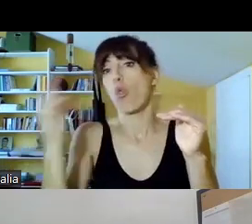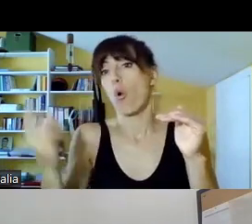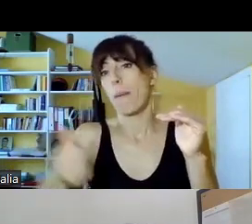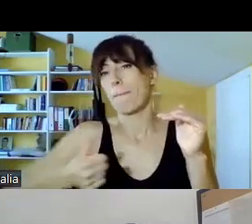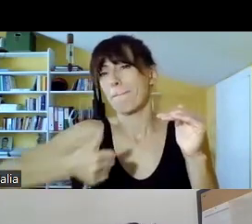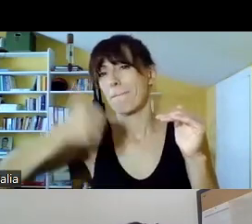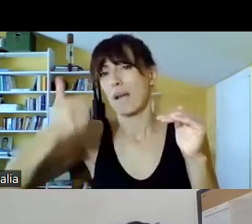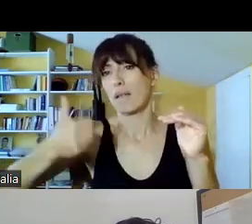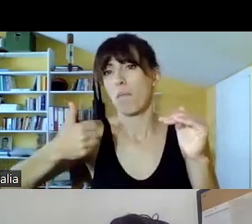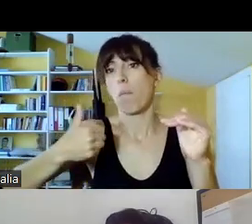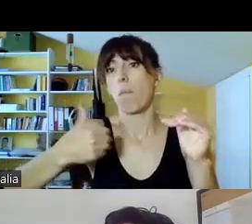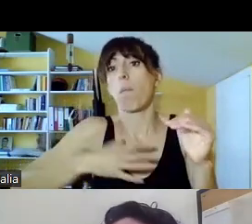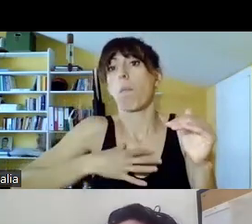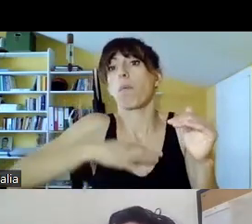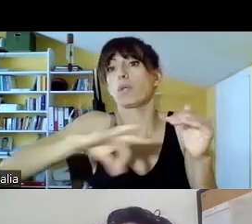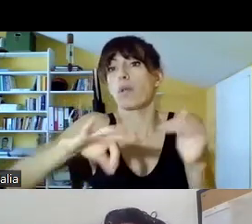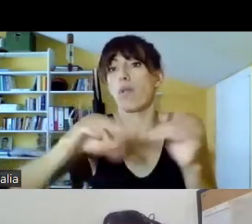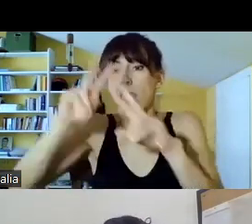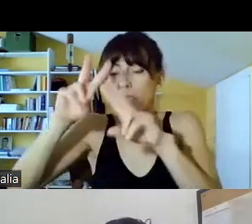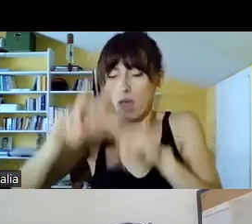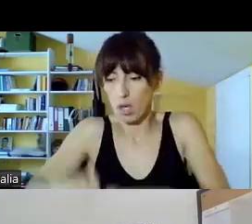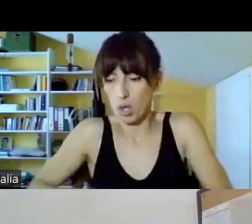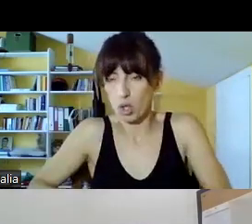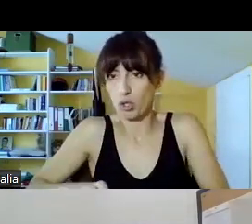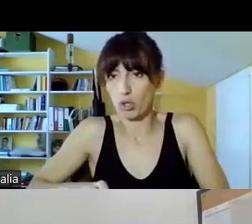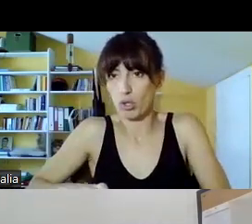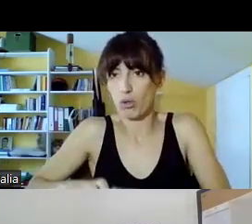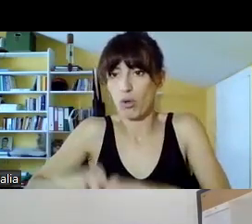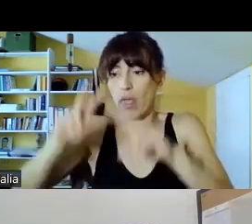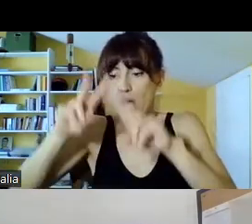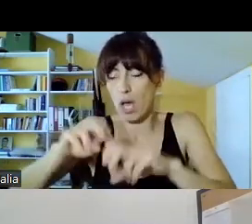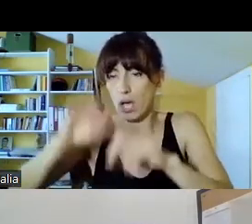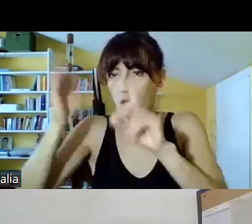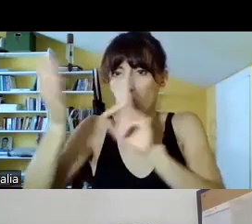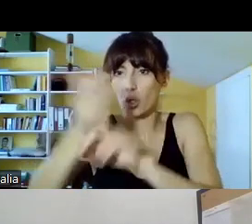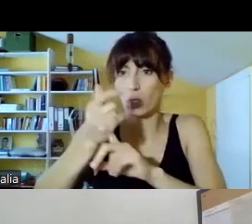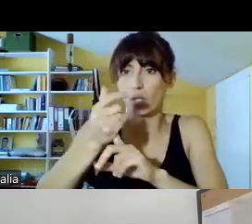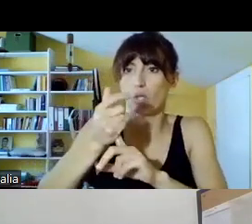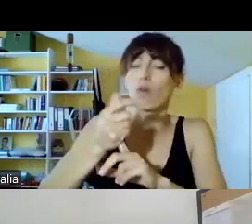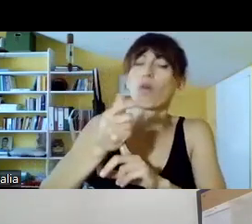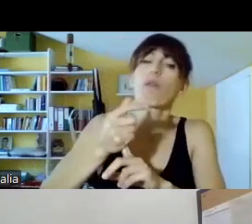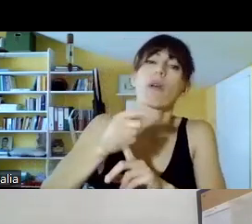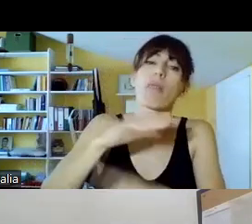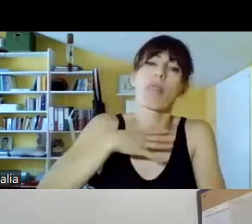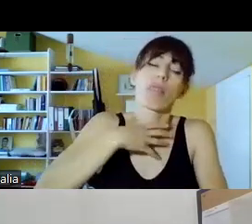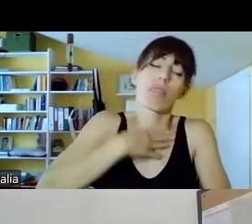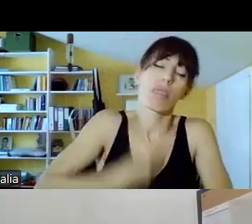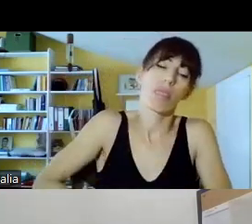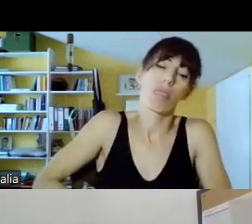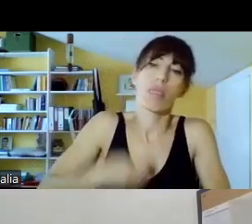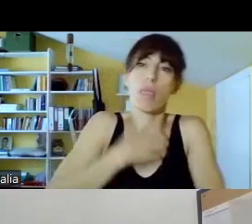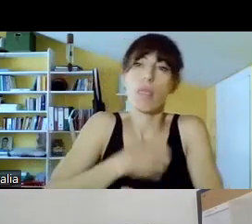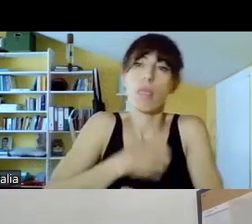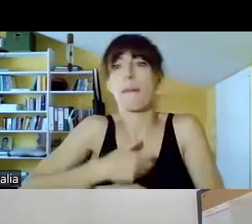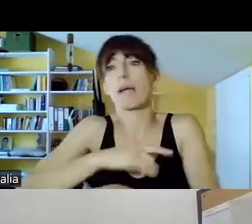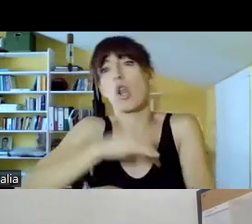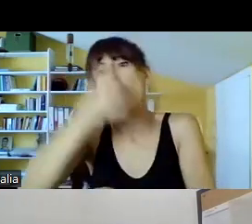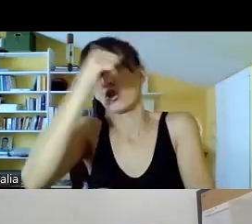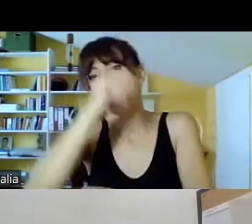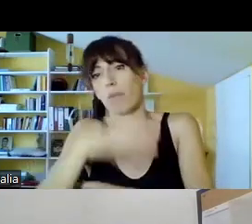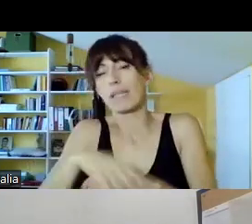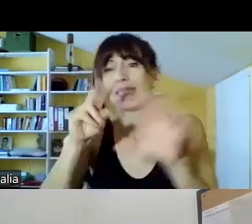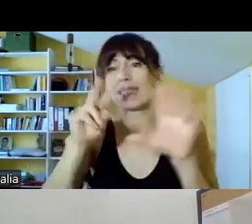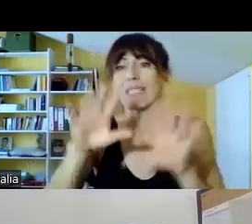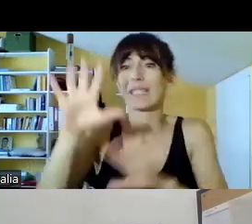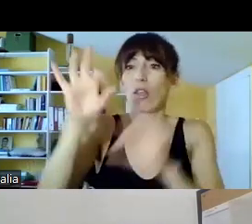de recibir un diagnóstico médico de ansiedad o de depresión que los hombres. Un 75% más de probabilidad de que se